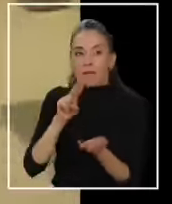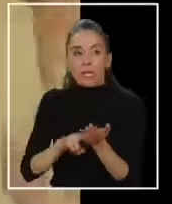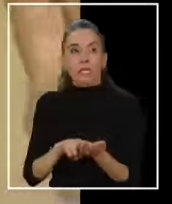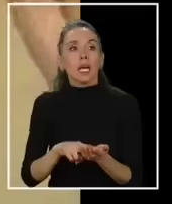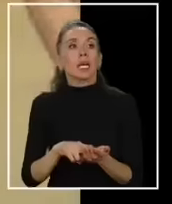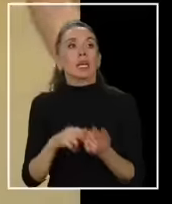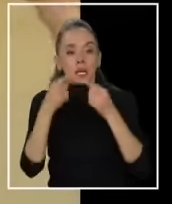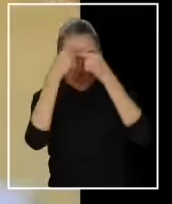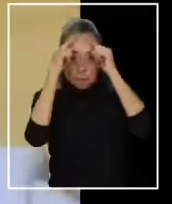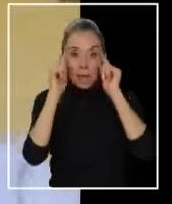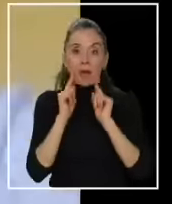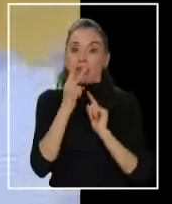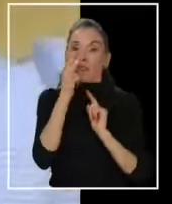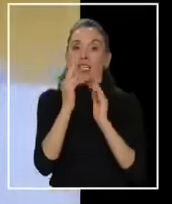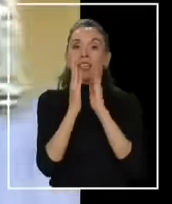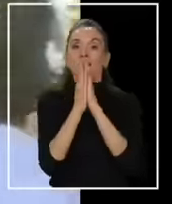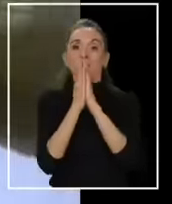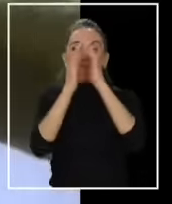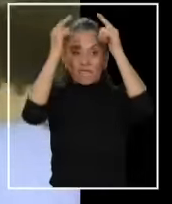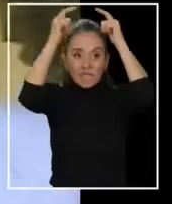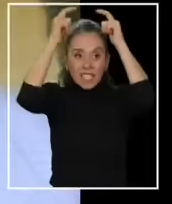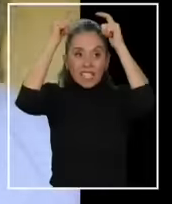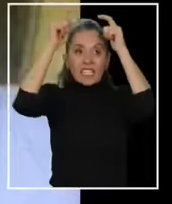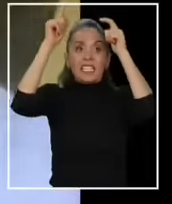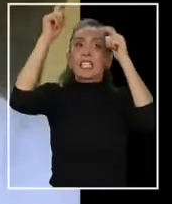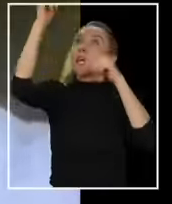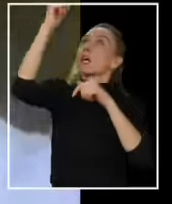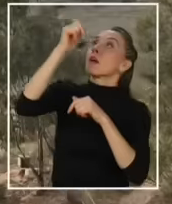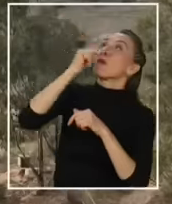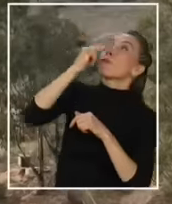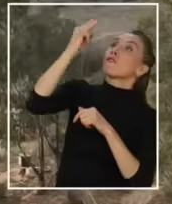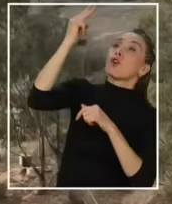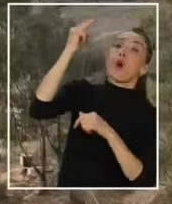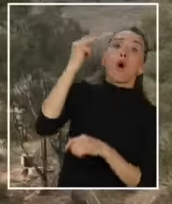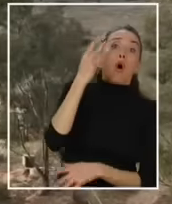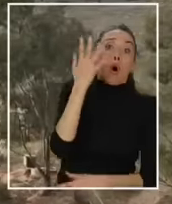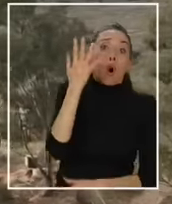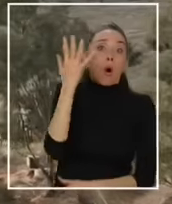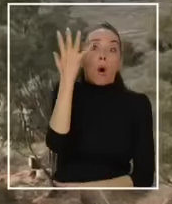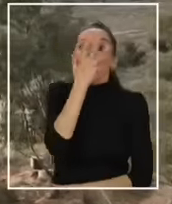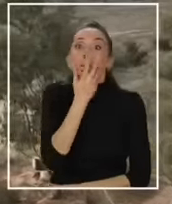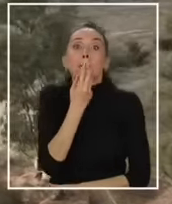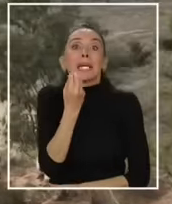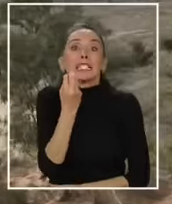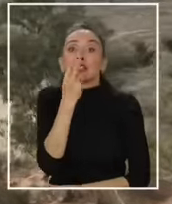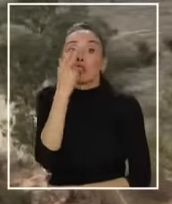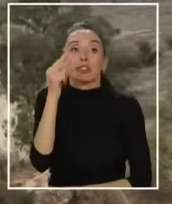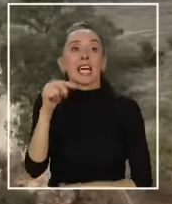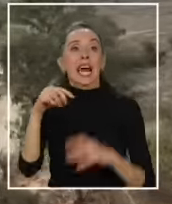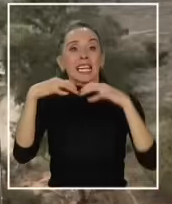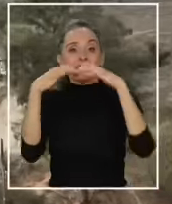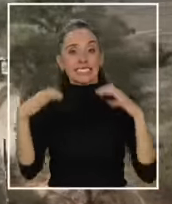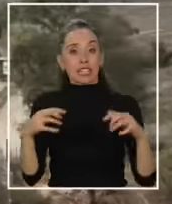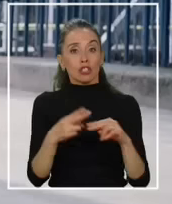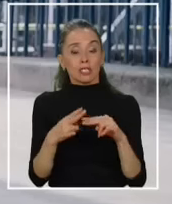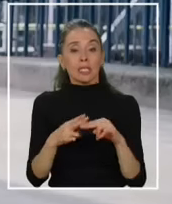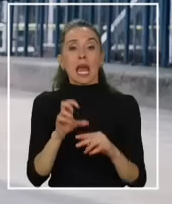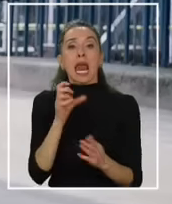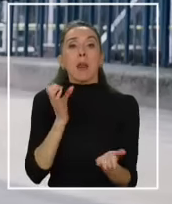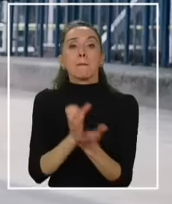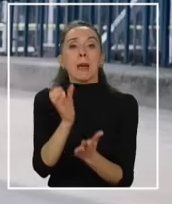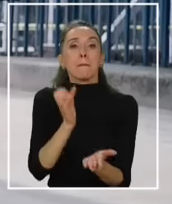que estaba la Santísima Virgen en un óvalo en el cielo, preciosa. Al principio este cerro se llamaba el